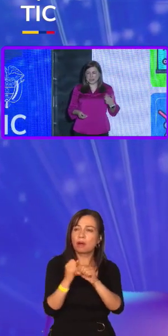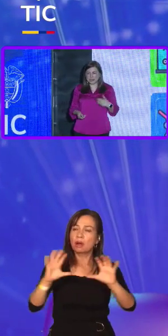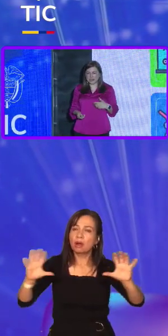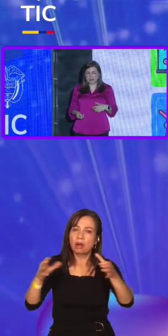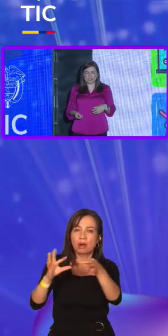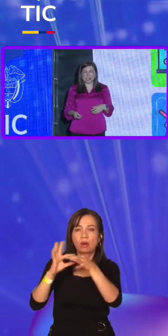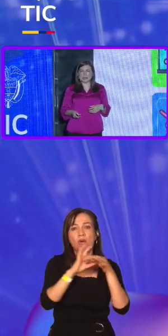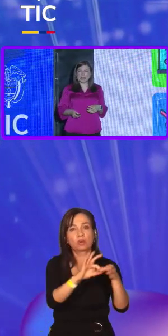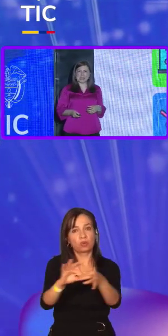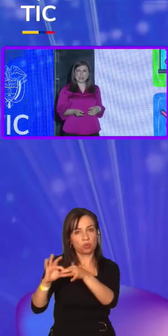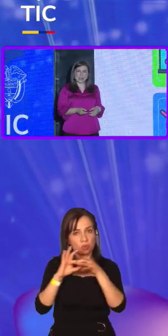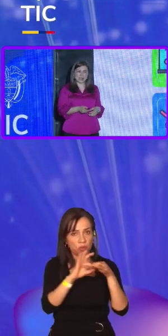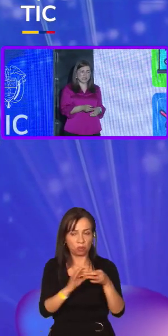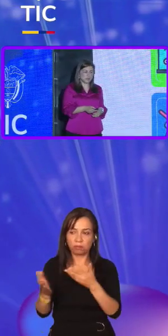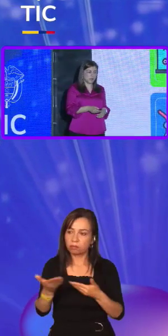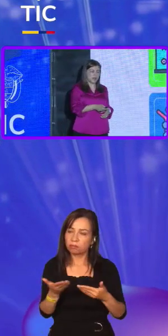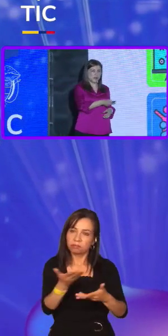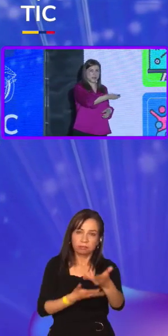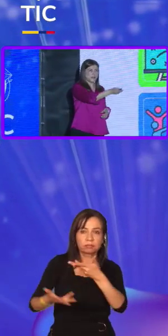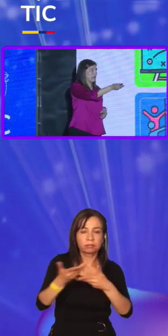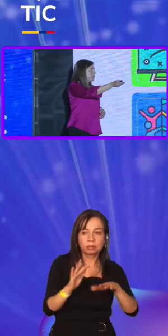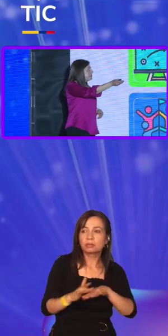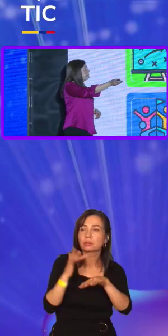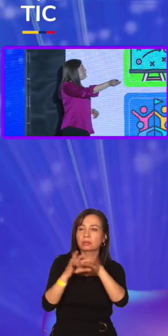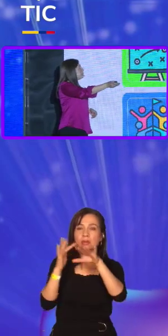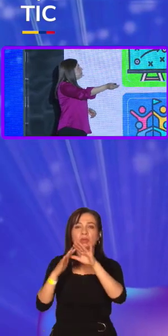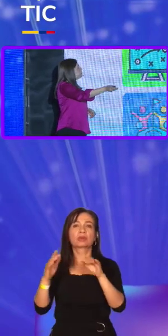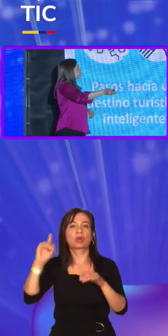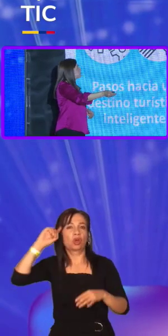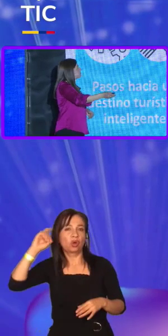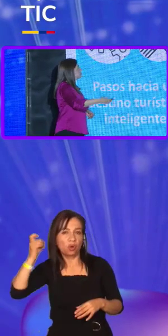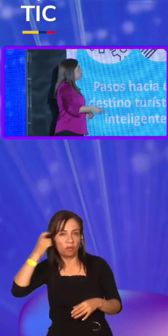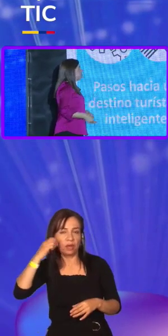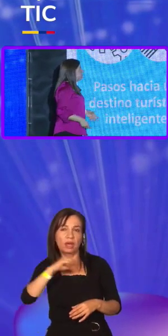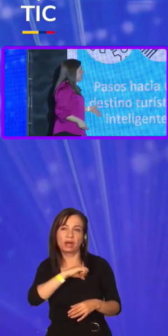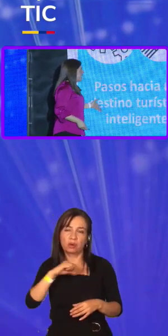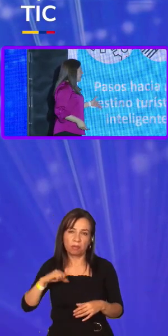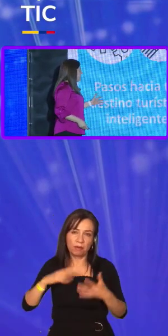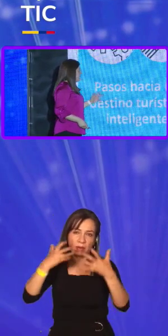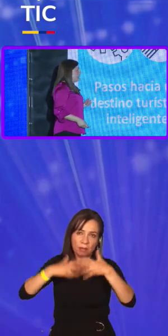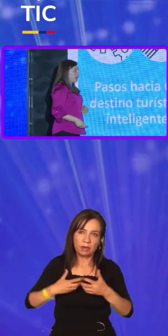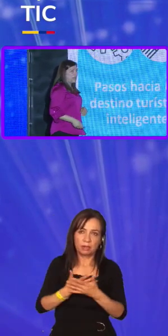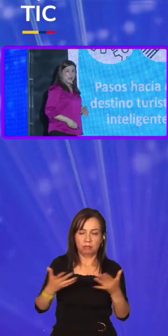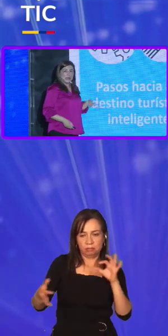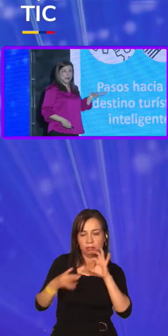manera conjunta, cómo incentivar especialmente las alianzas público-privadas.